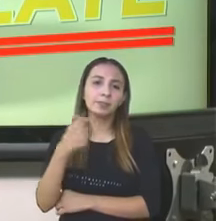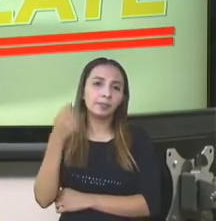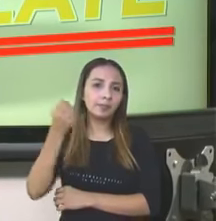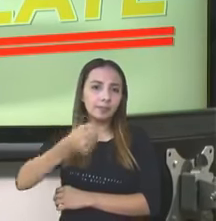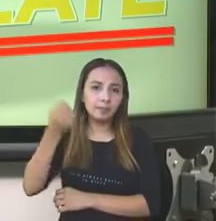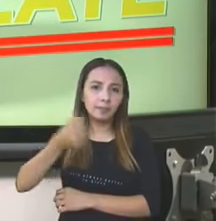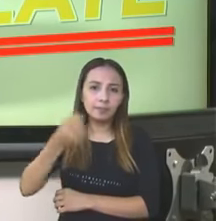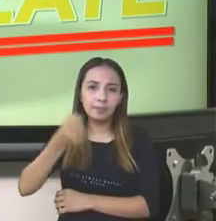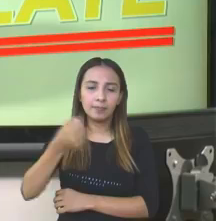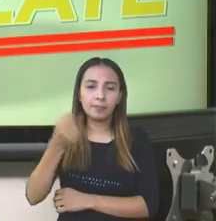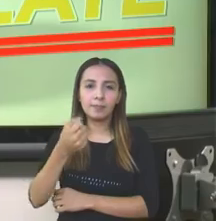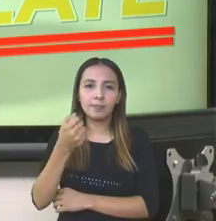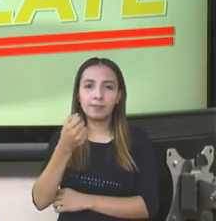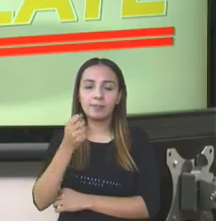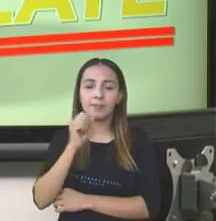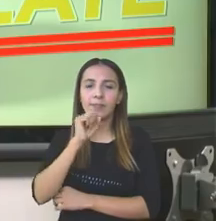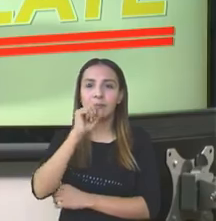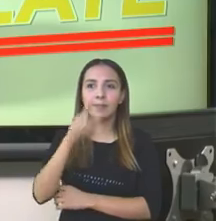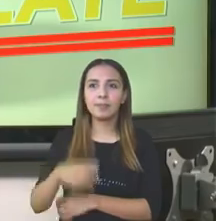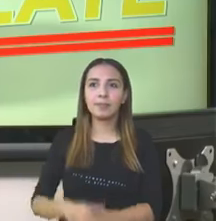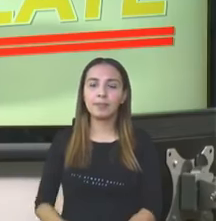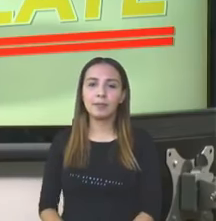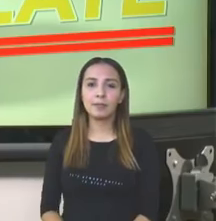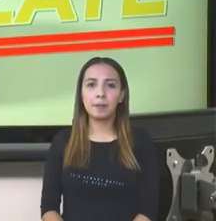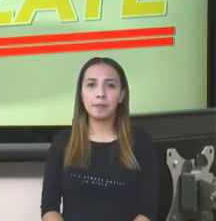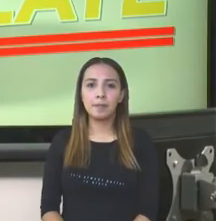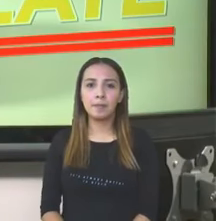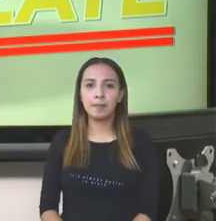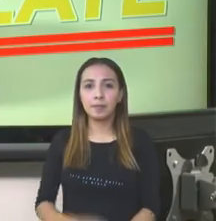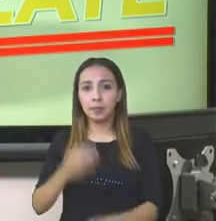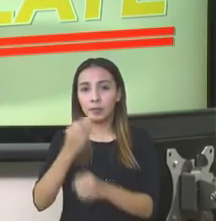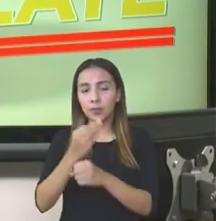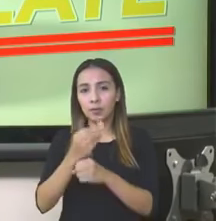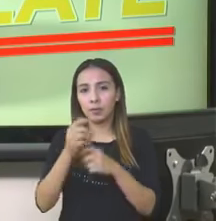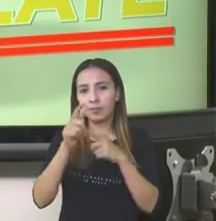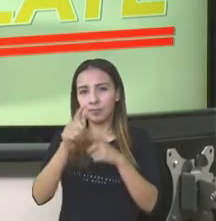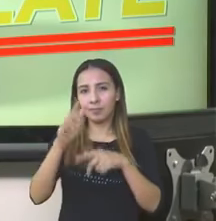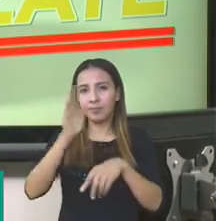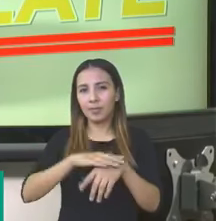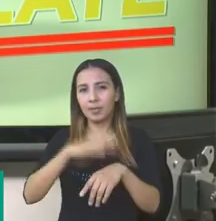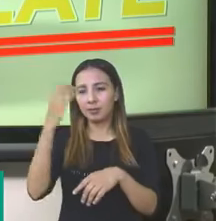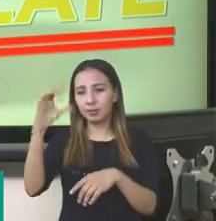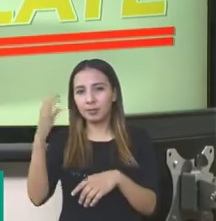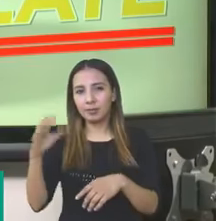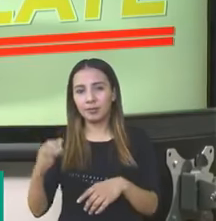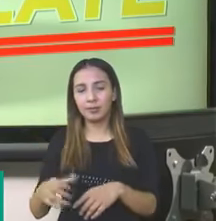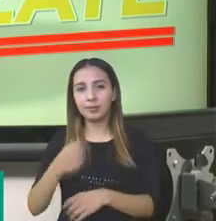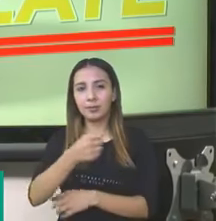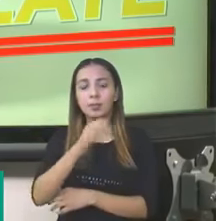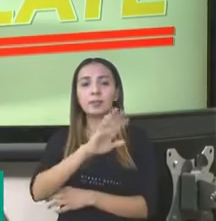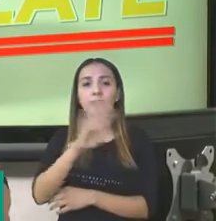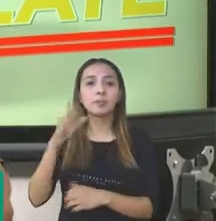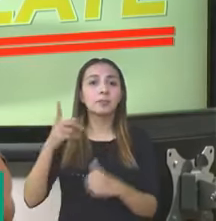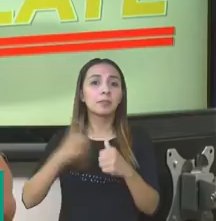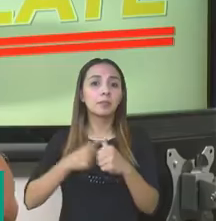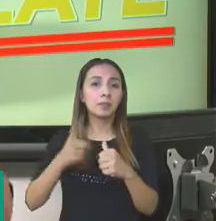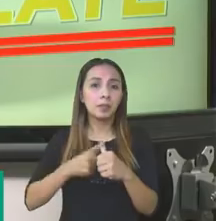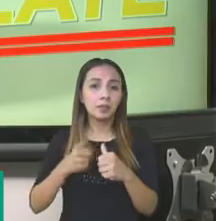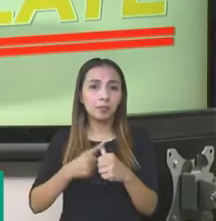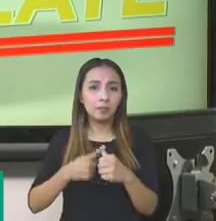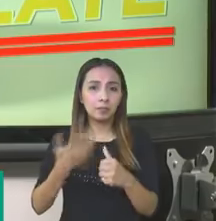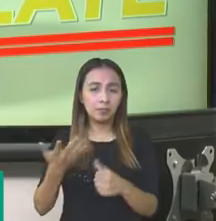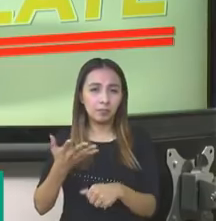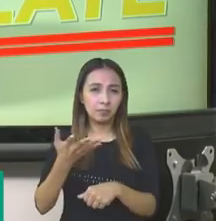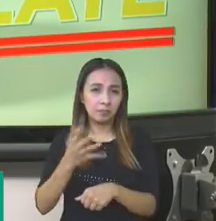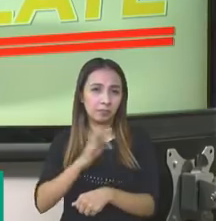vamos a saludar también por este lado. Ahorita seguimos con los saludos, por supuesto. Antes, si les me